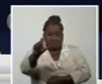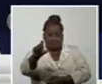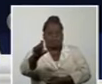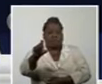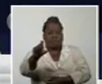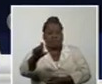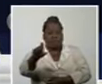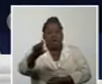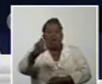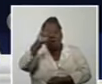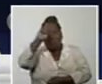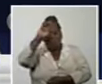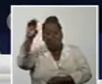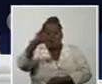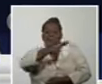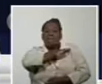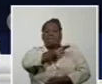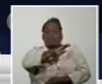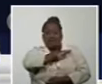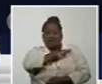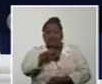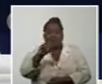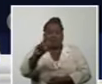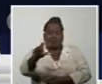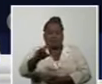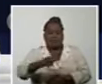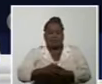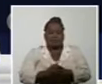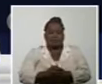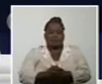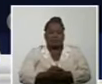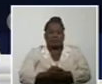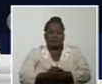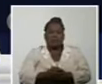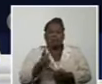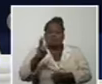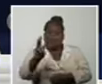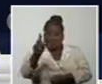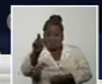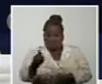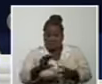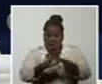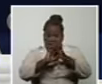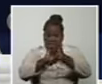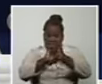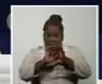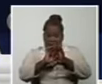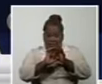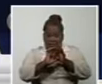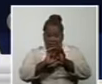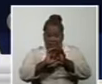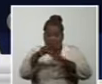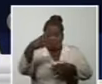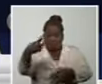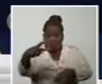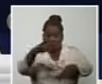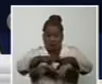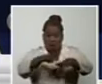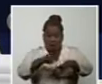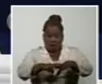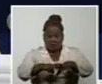Militar Manuel Fajardo, y los 3 graves, los 2 que son de La Habana, que están en el